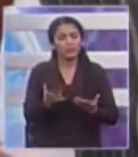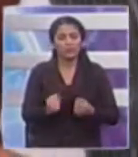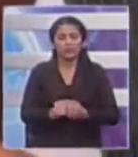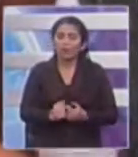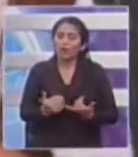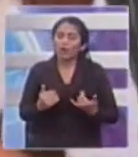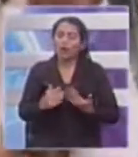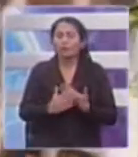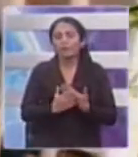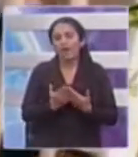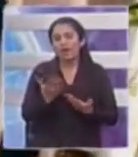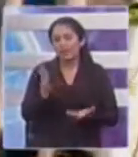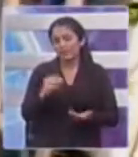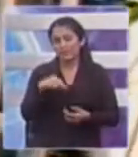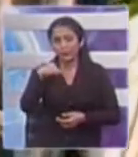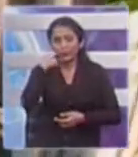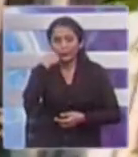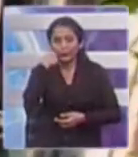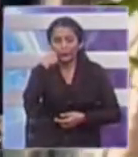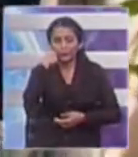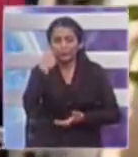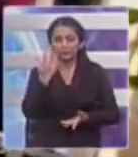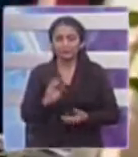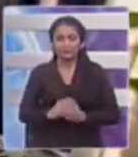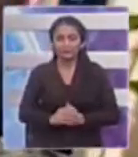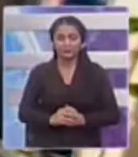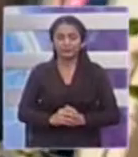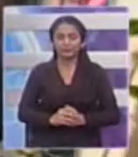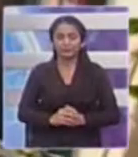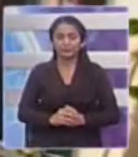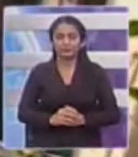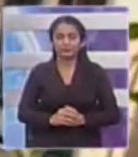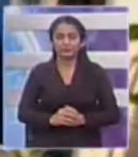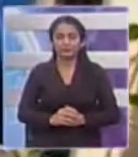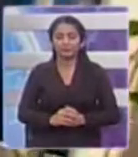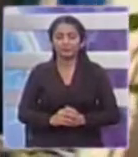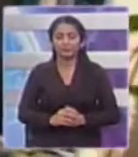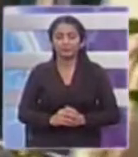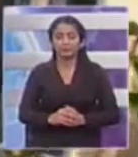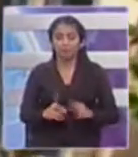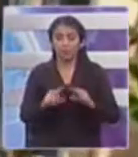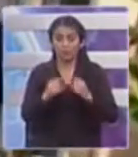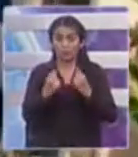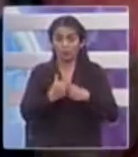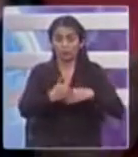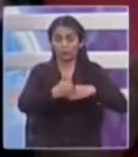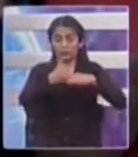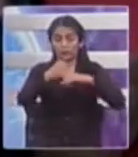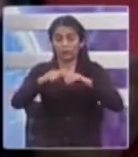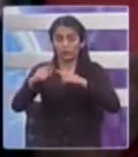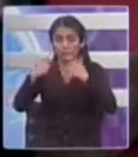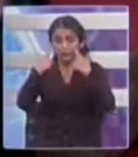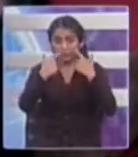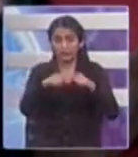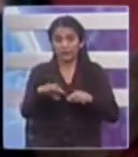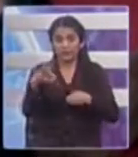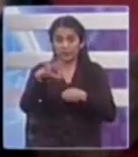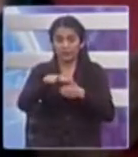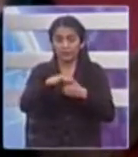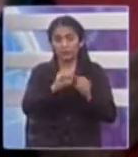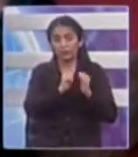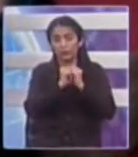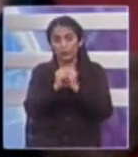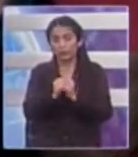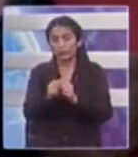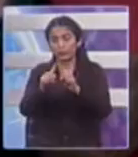Más cómodo. Los que conforman las juntas receptoras del voto móvil se trasladaron a varios sectores de la urbe, mientras en Cuenca también